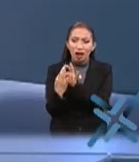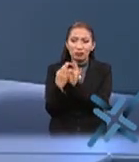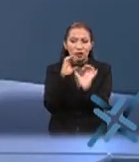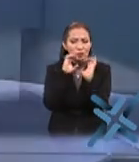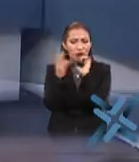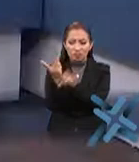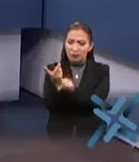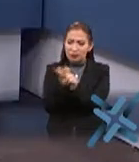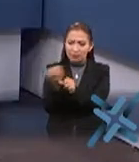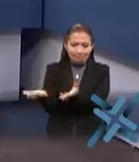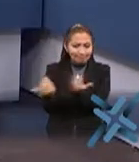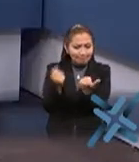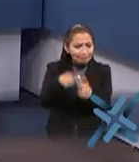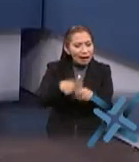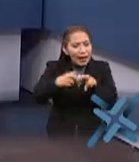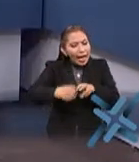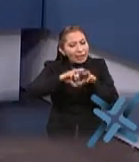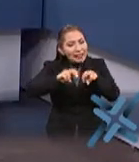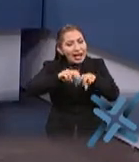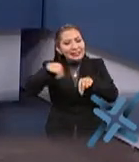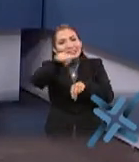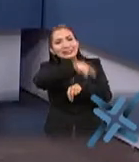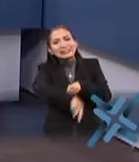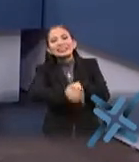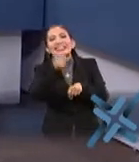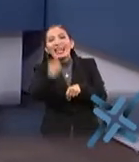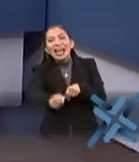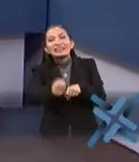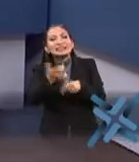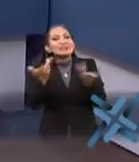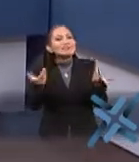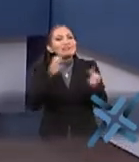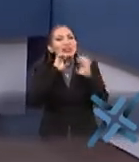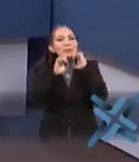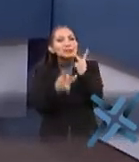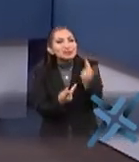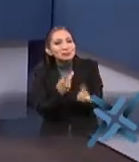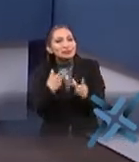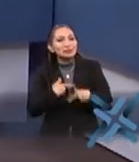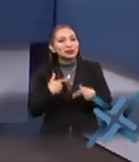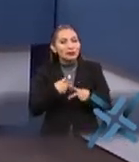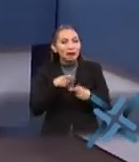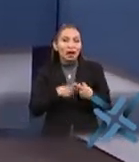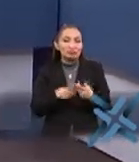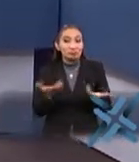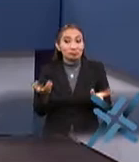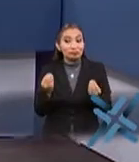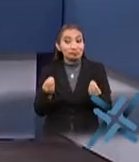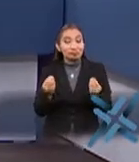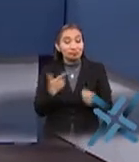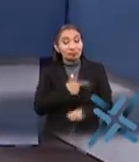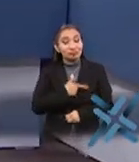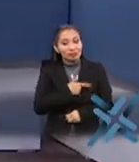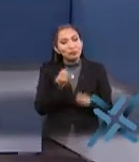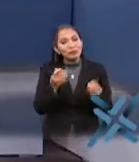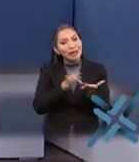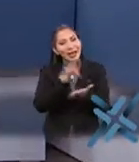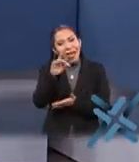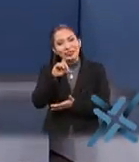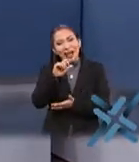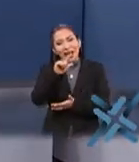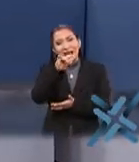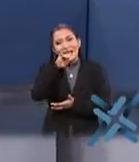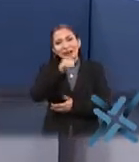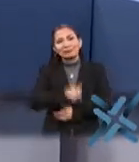seguiremos invitándote, por supuesto, para que analicemos estas entrevistas que tanto están gustando. Muchísimas gracias, Dalia.